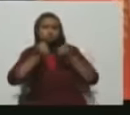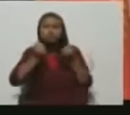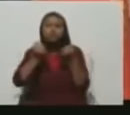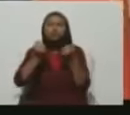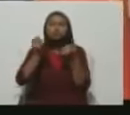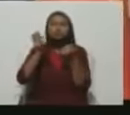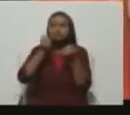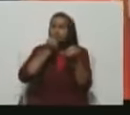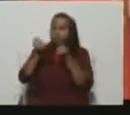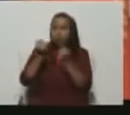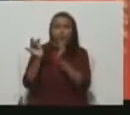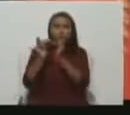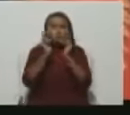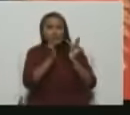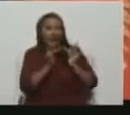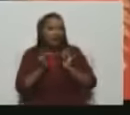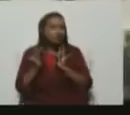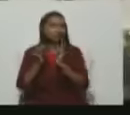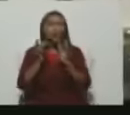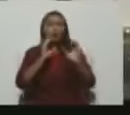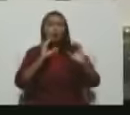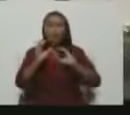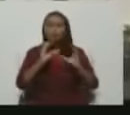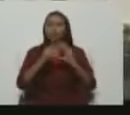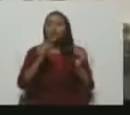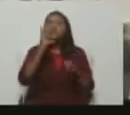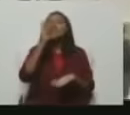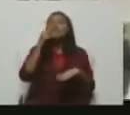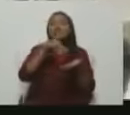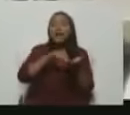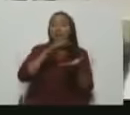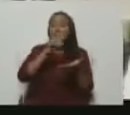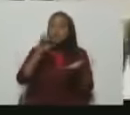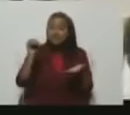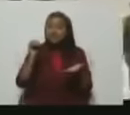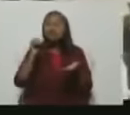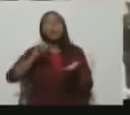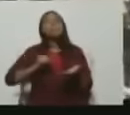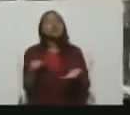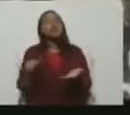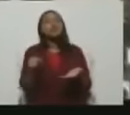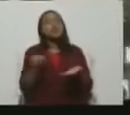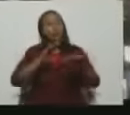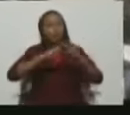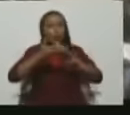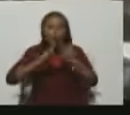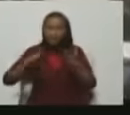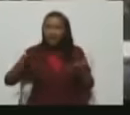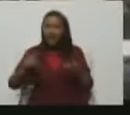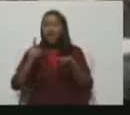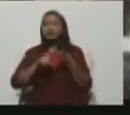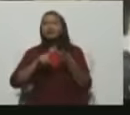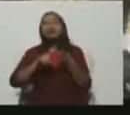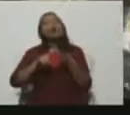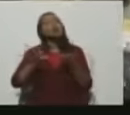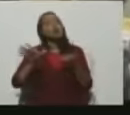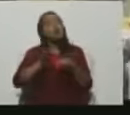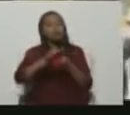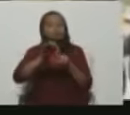los requerimientos que tenga. Estaremos trabajando en los 3.000 cuadrantes de paz, los urbanos, los turísticos, los viales, los lacrustres, los especiales, los